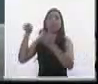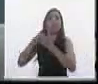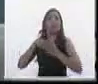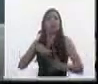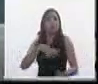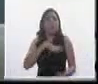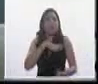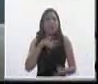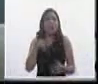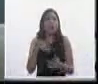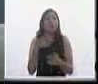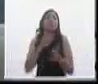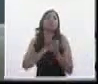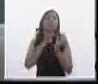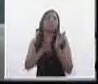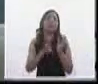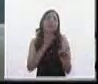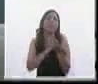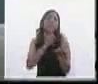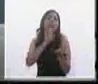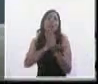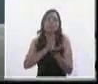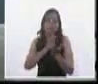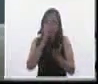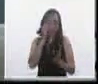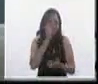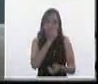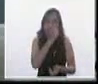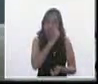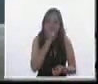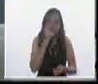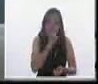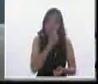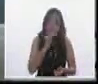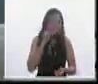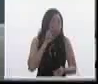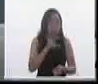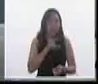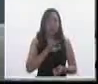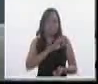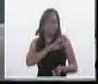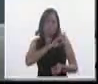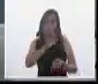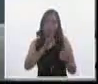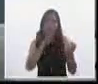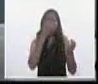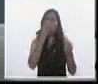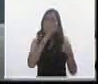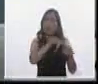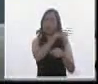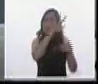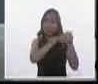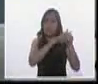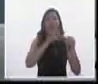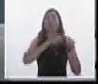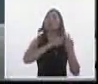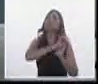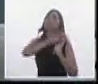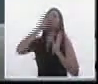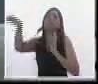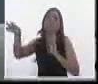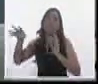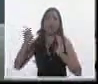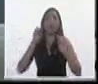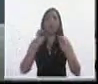por ejemplo una discapacidad visual este y en realidad pues tú podrías ir a una escuela regular no a aprender